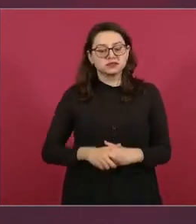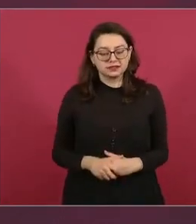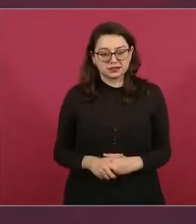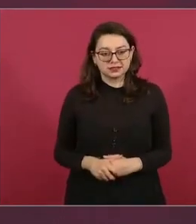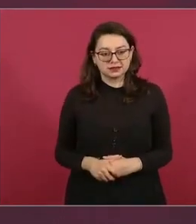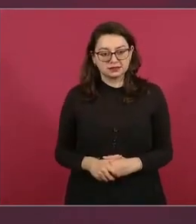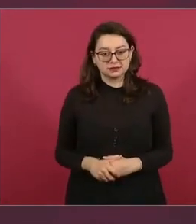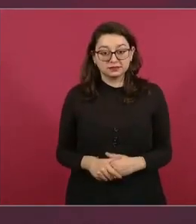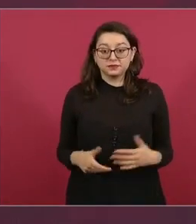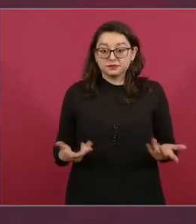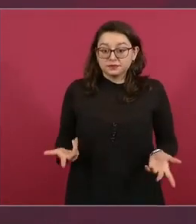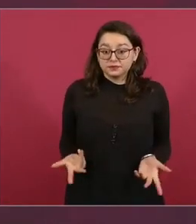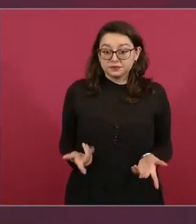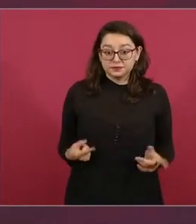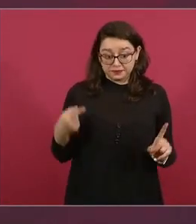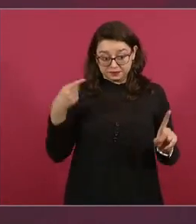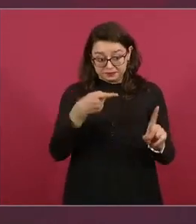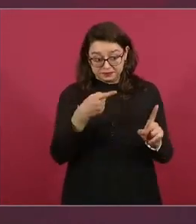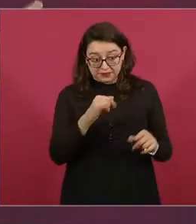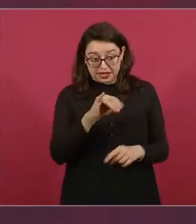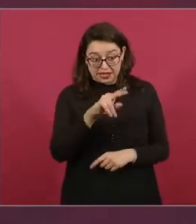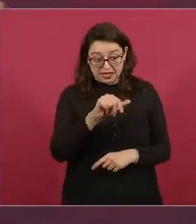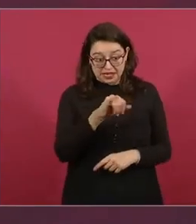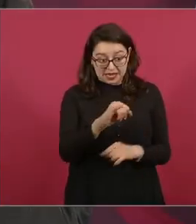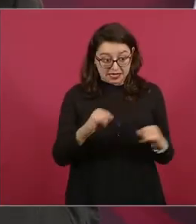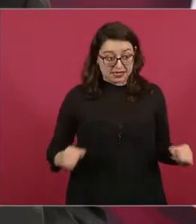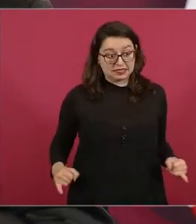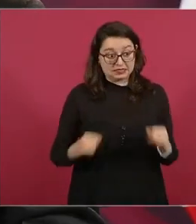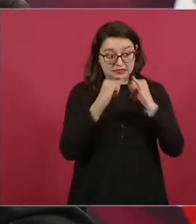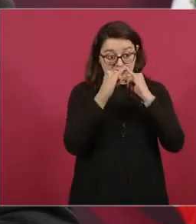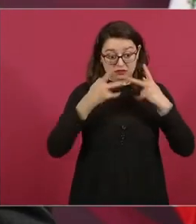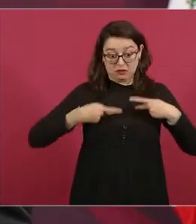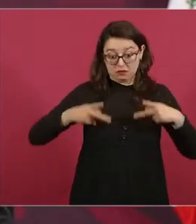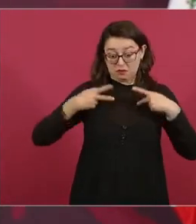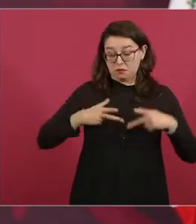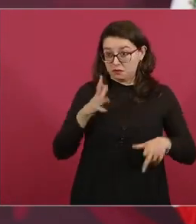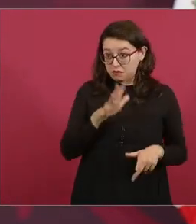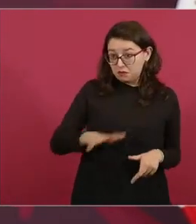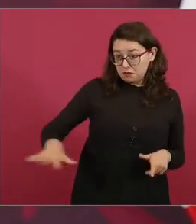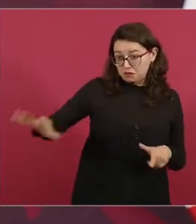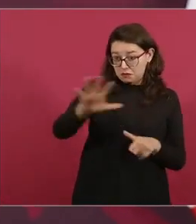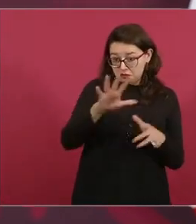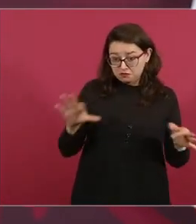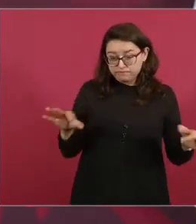Entonces, no son instituciones del pueblo, para el pueblo.